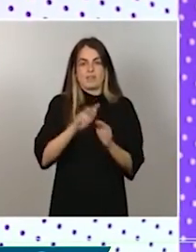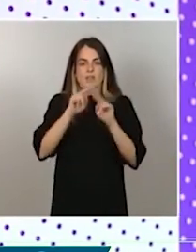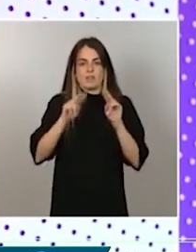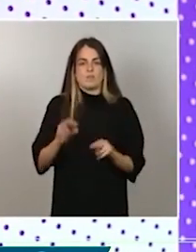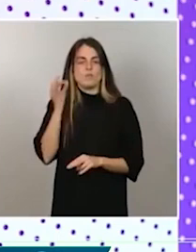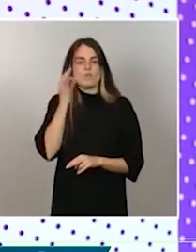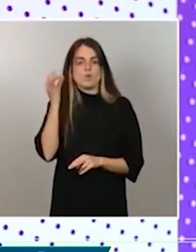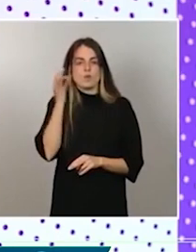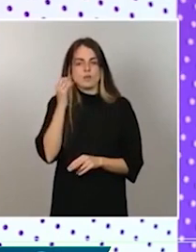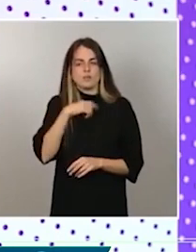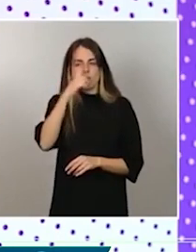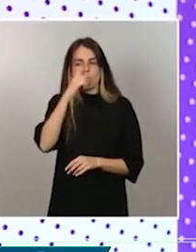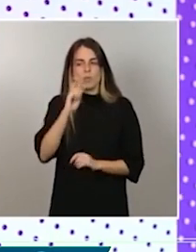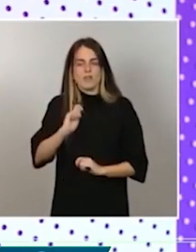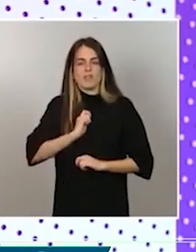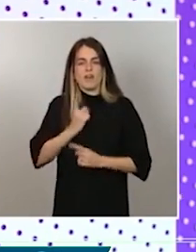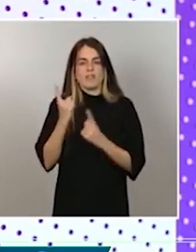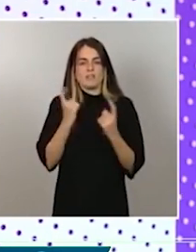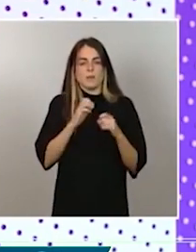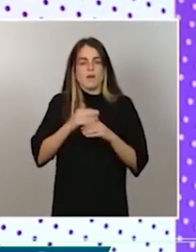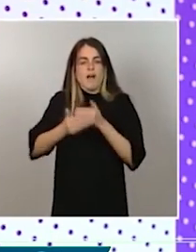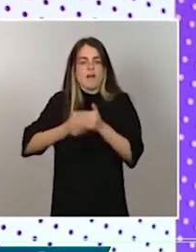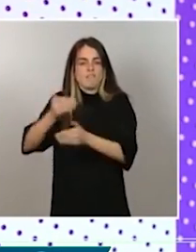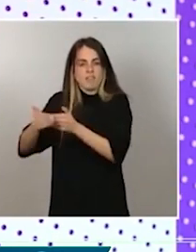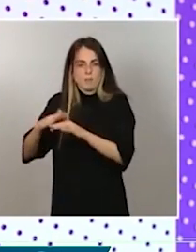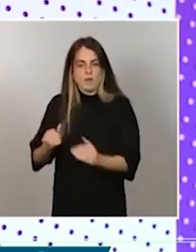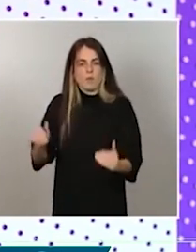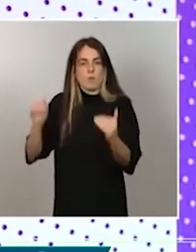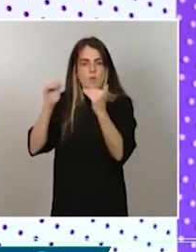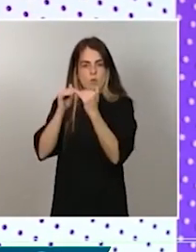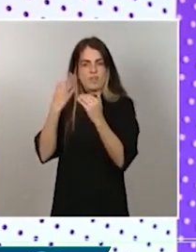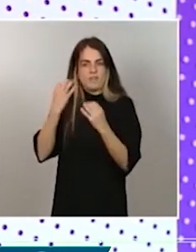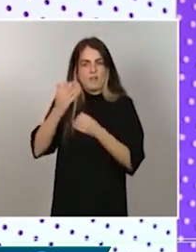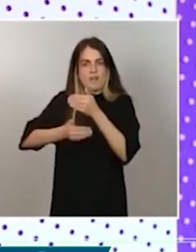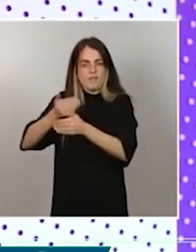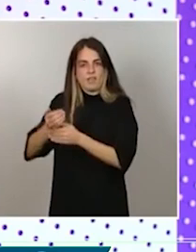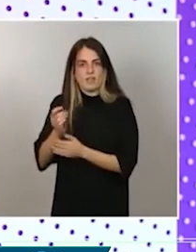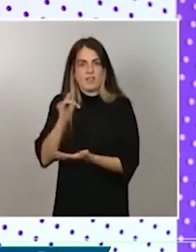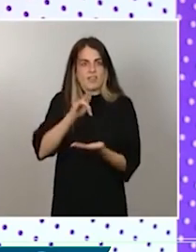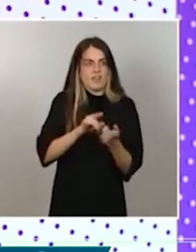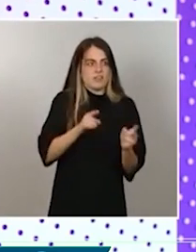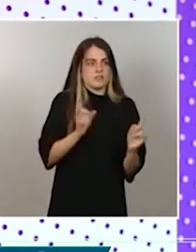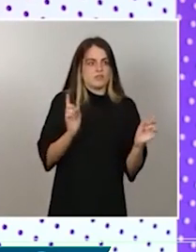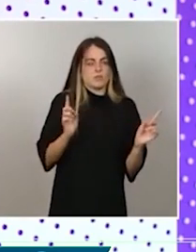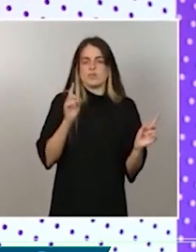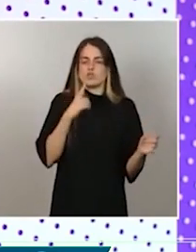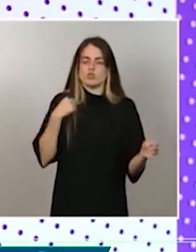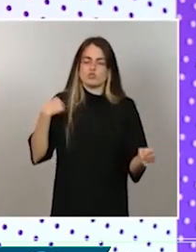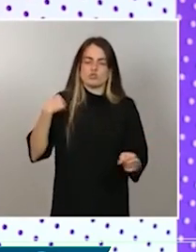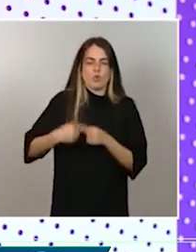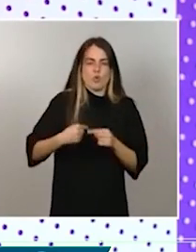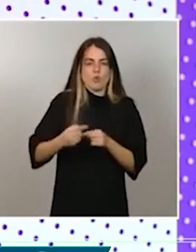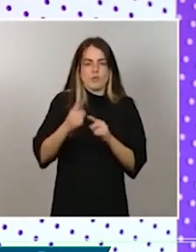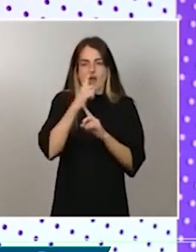tenemos que unirnos y tenemos que alertar a Europa de lo que está pasando aquí, que ya lo saben, pero tenemos que